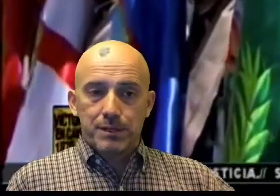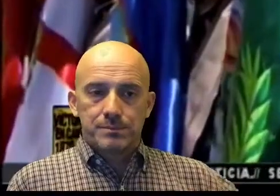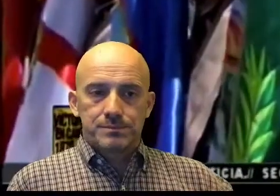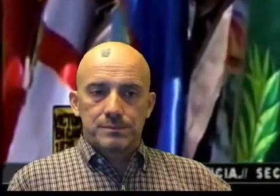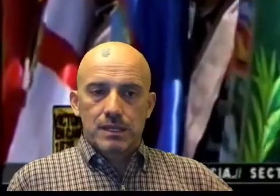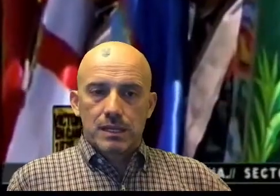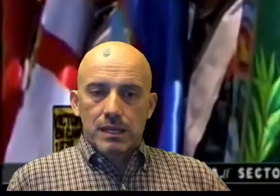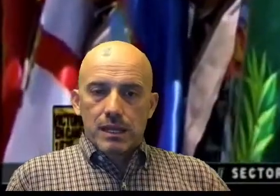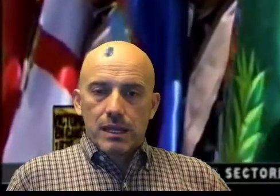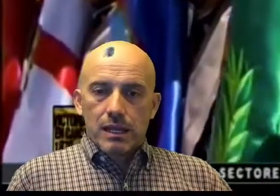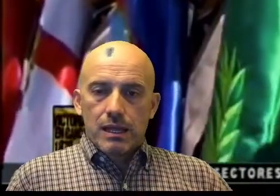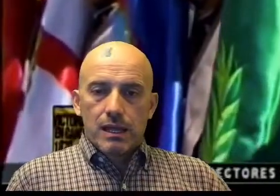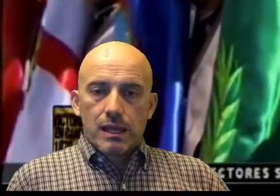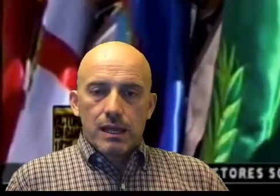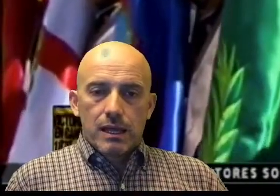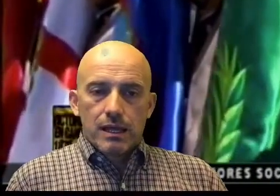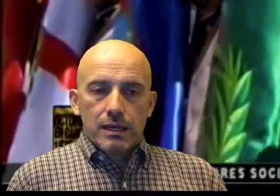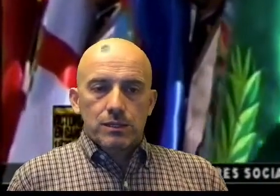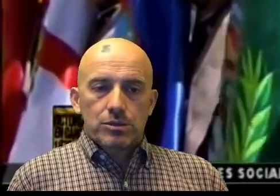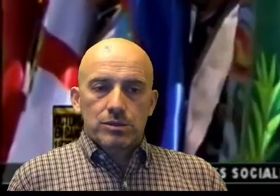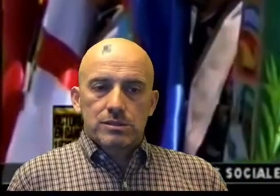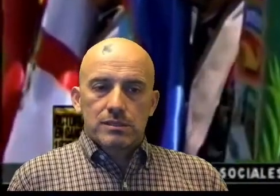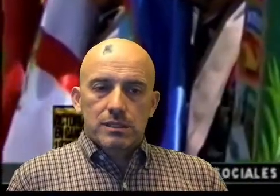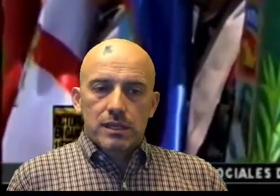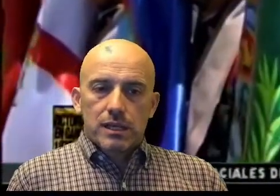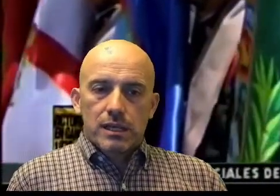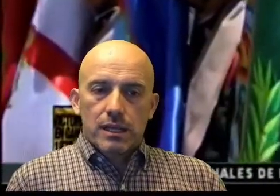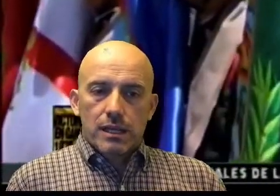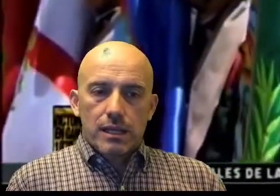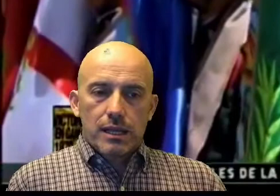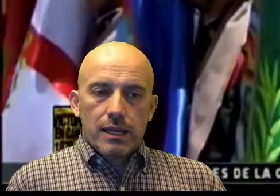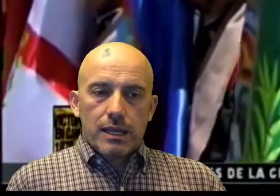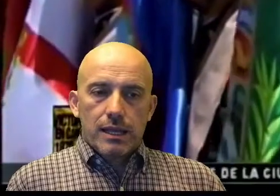campero entonces